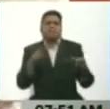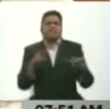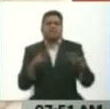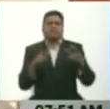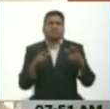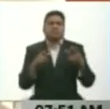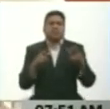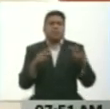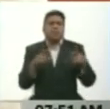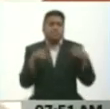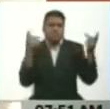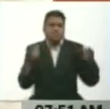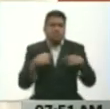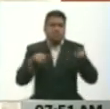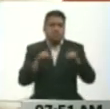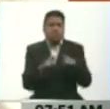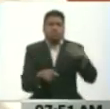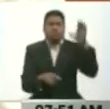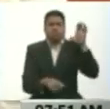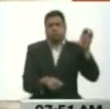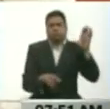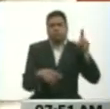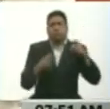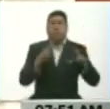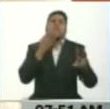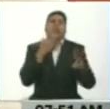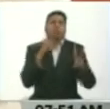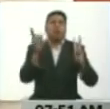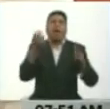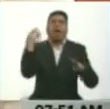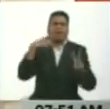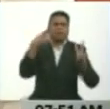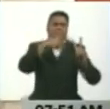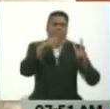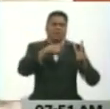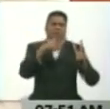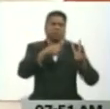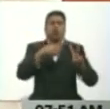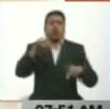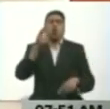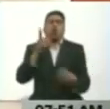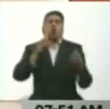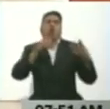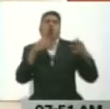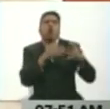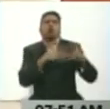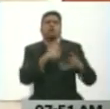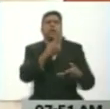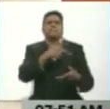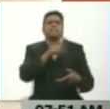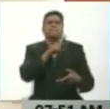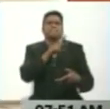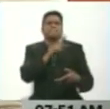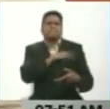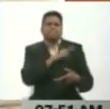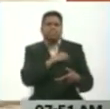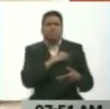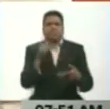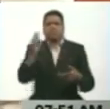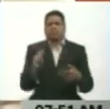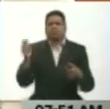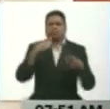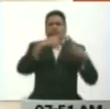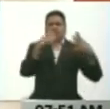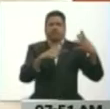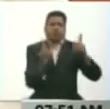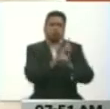cinco canales nacionales. Era desigual, pero era de canal a canal. Ahorita estamos hablando de un financiamiento externo monstruoso